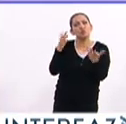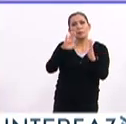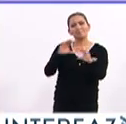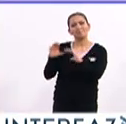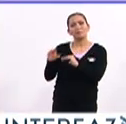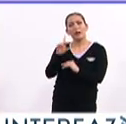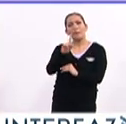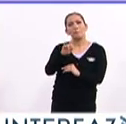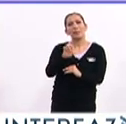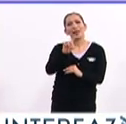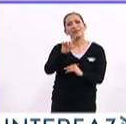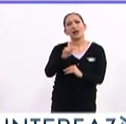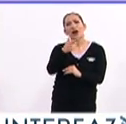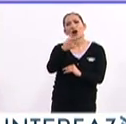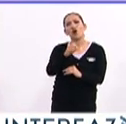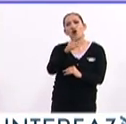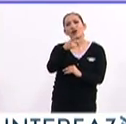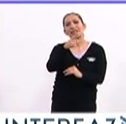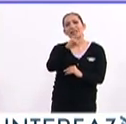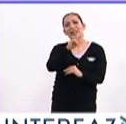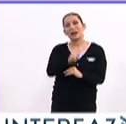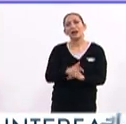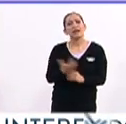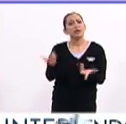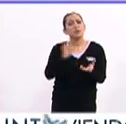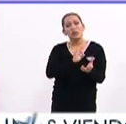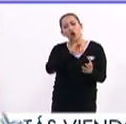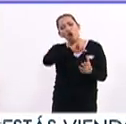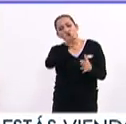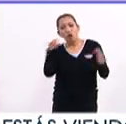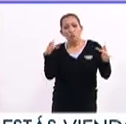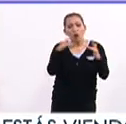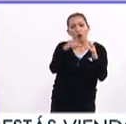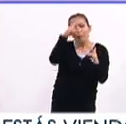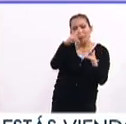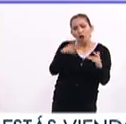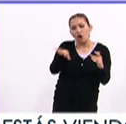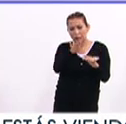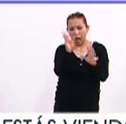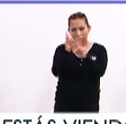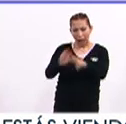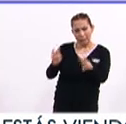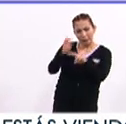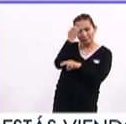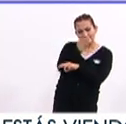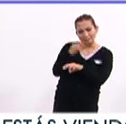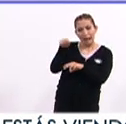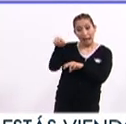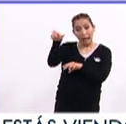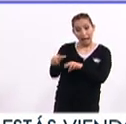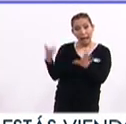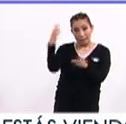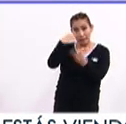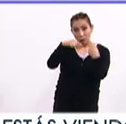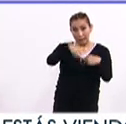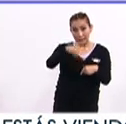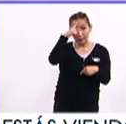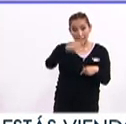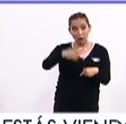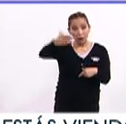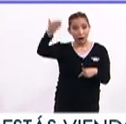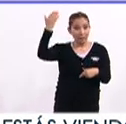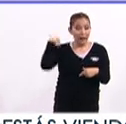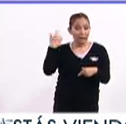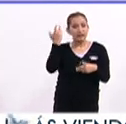también, ¿cuáles son los que se pueden relacionar más con los mexicanos? Ya analizamos, ya vimos que él estuvo aquí en México, que